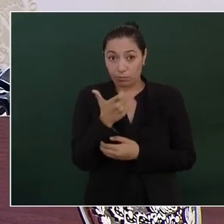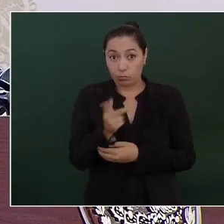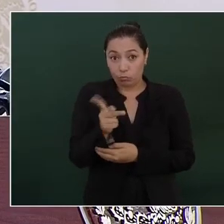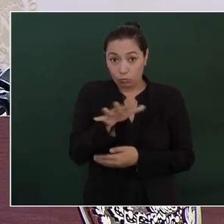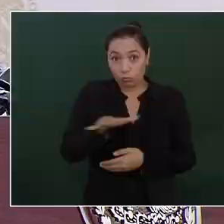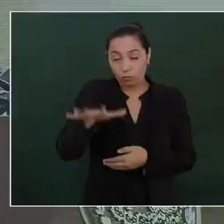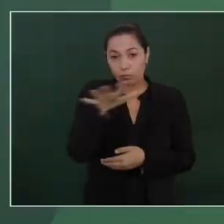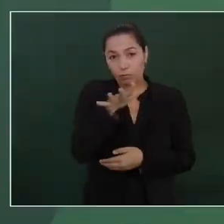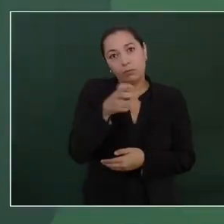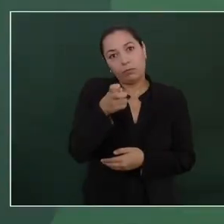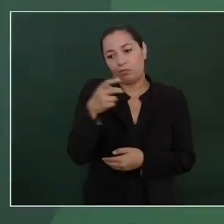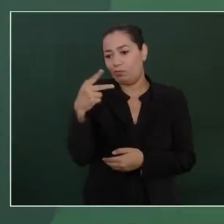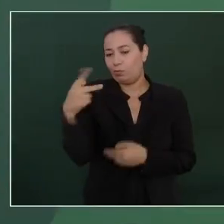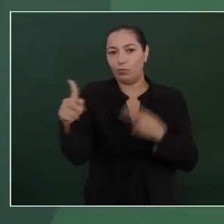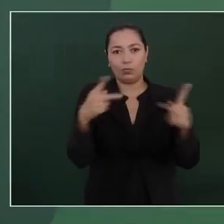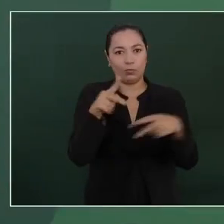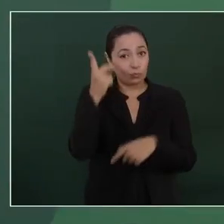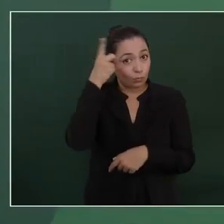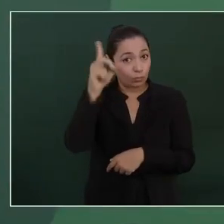es dinero del pueblo.